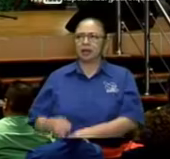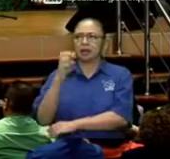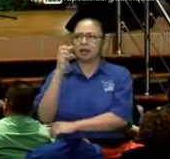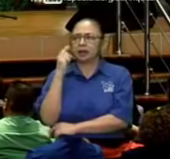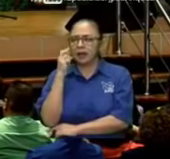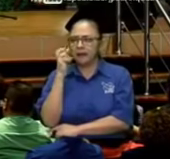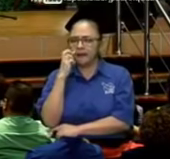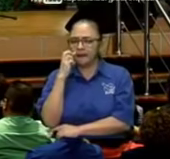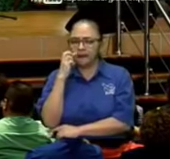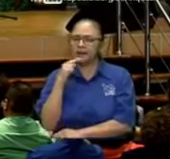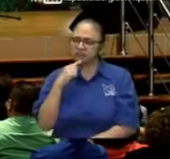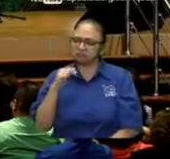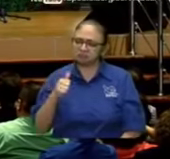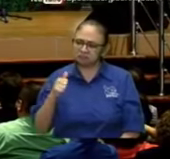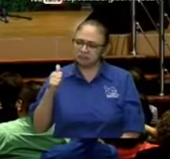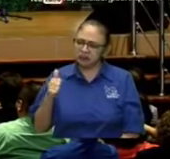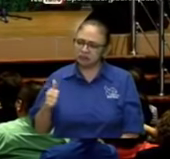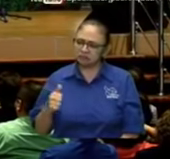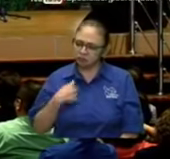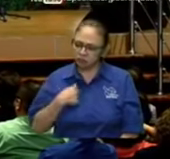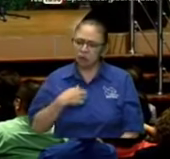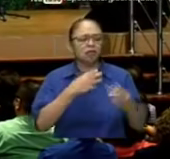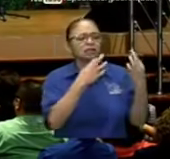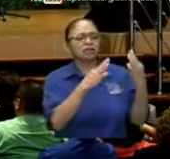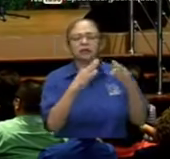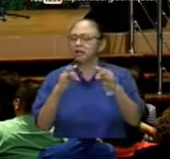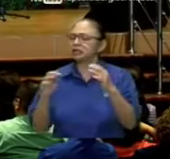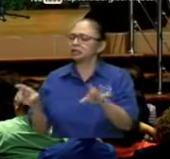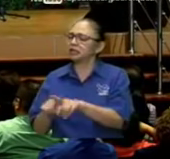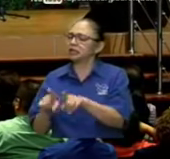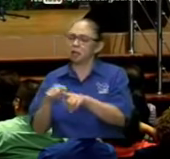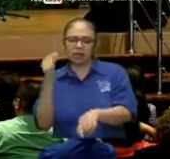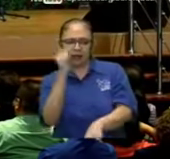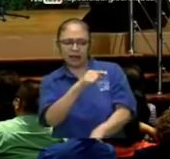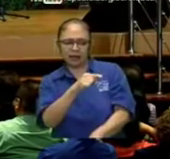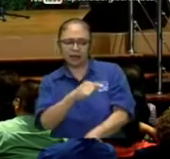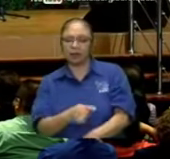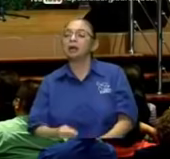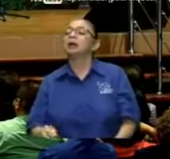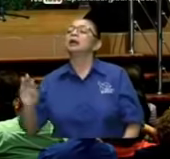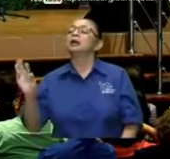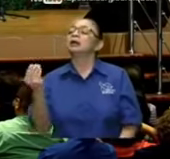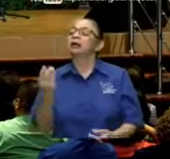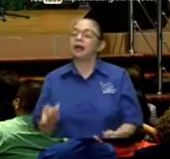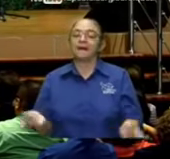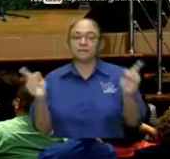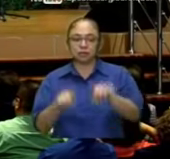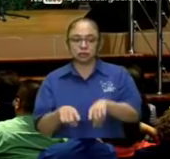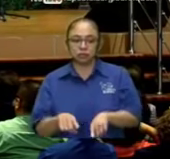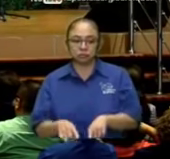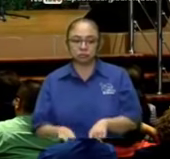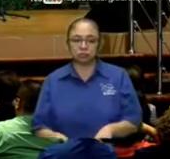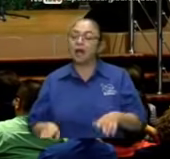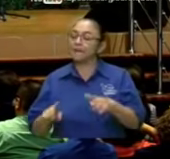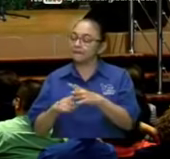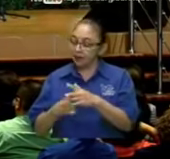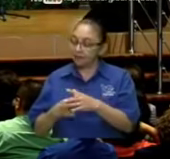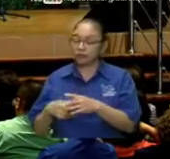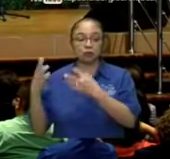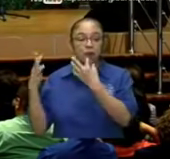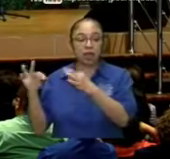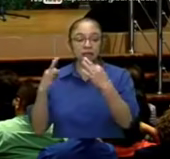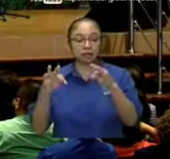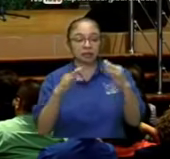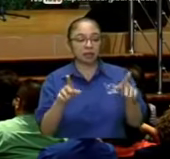bien pila, le dijo: está bueno, te voy a tratar como él lo trato a él. ¿Y qué pasó? Le dije al señor, ¿va? Me empezó a tratar igual.